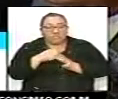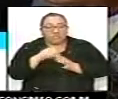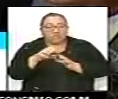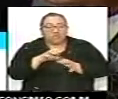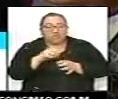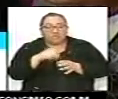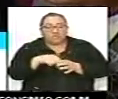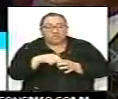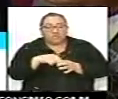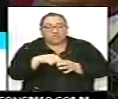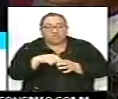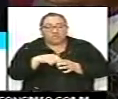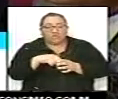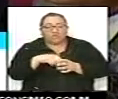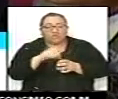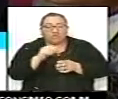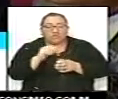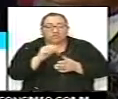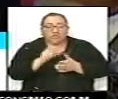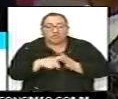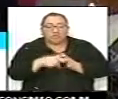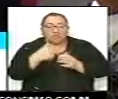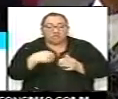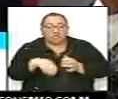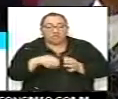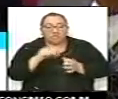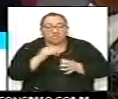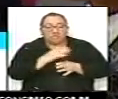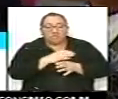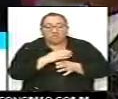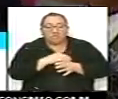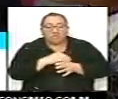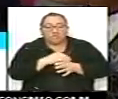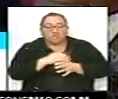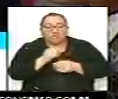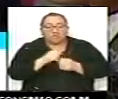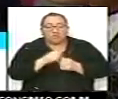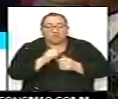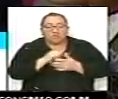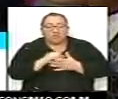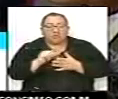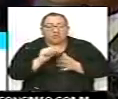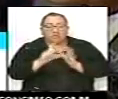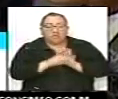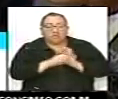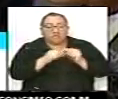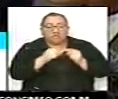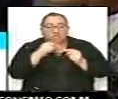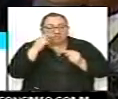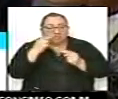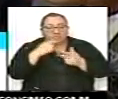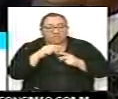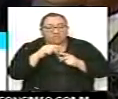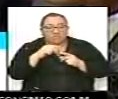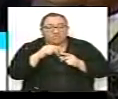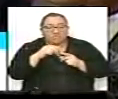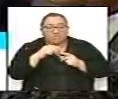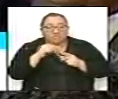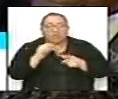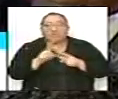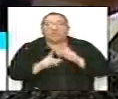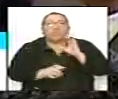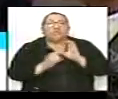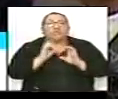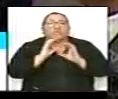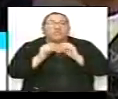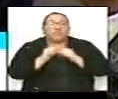haciendo es perjudicando lo que ya es una tendencia que viene a partir del tema de la ley de partidos políticos. Cuando hubo la discusión de la ley